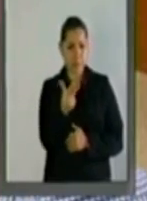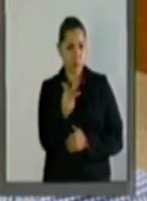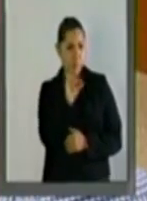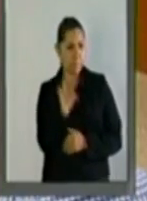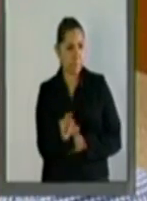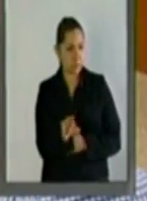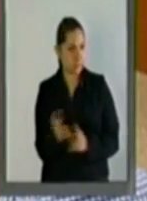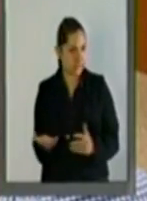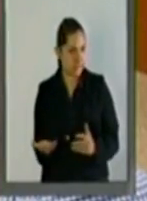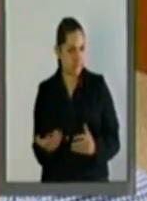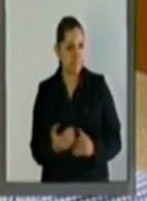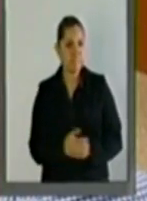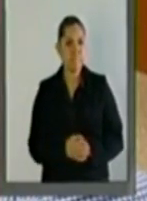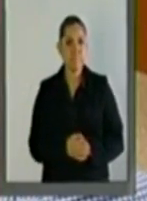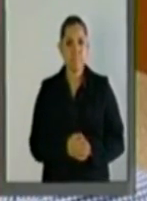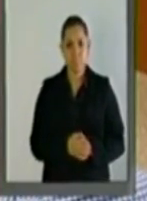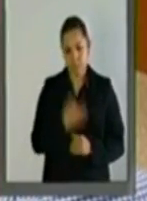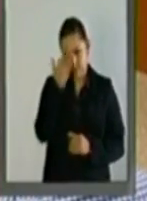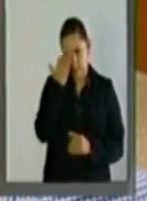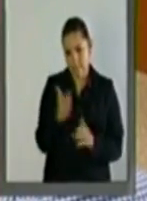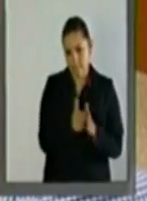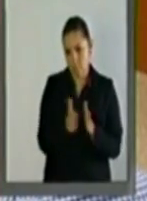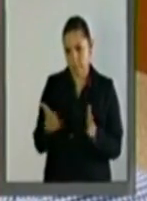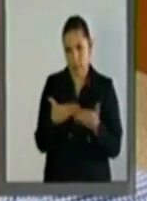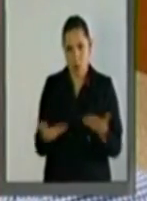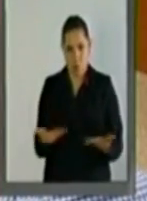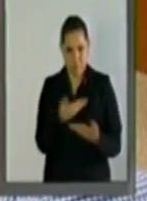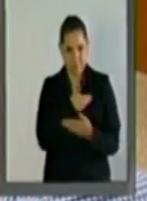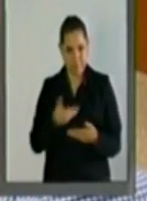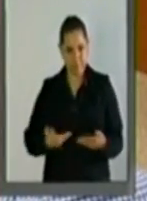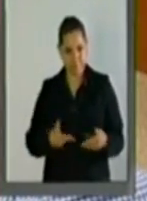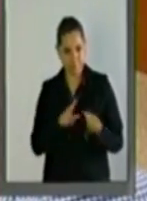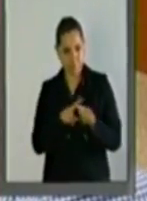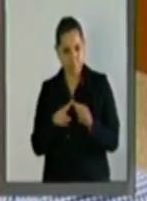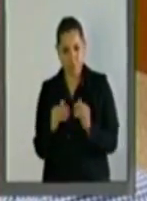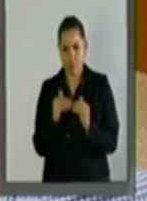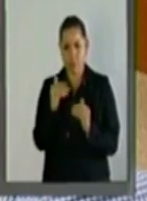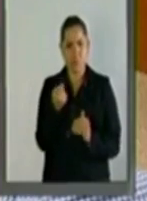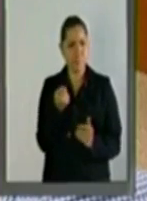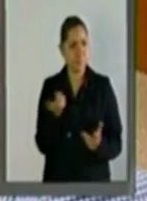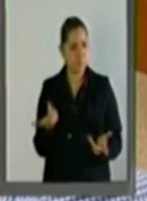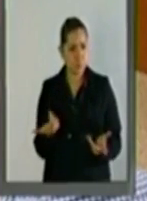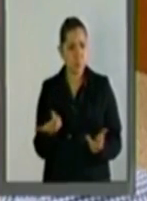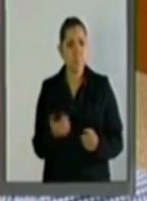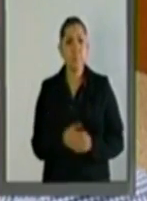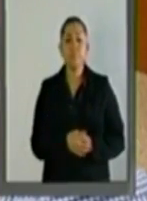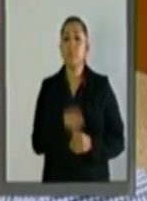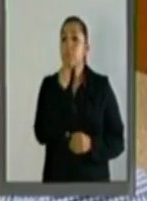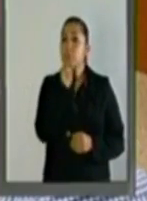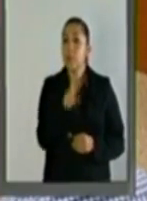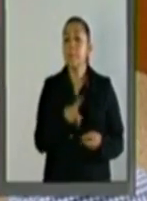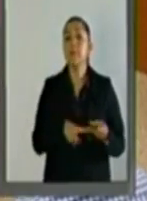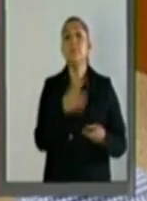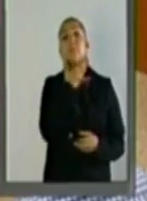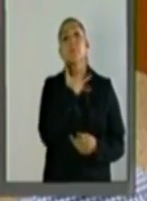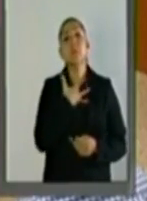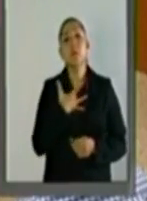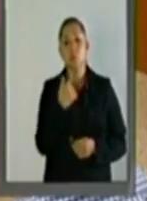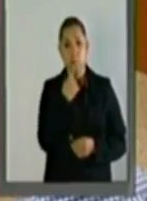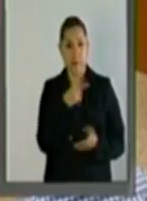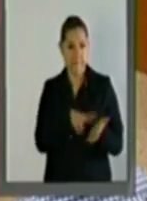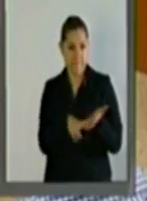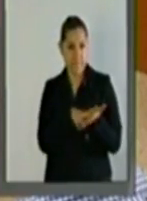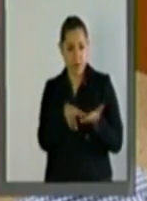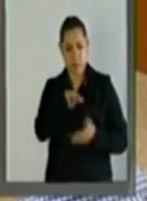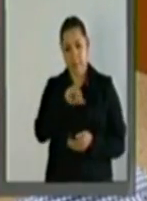13.98% de la actual administración. Más aún, en la gasolina magna se